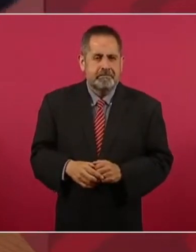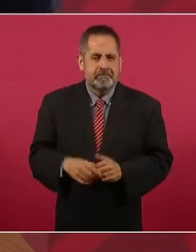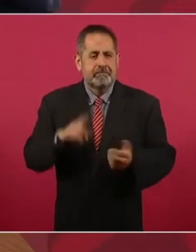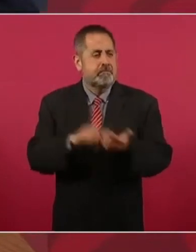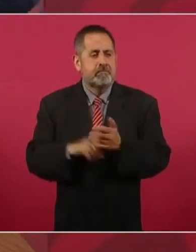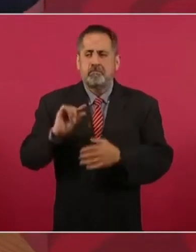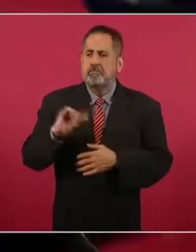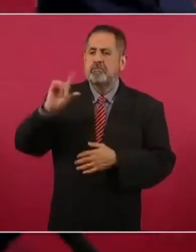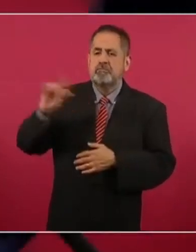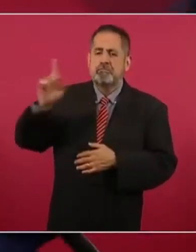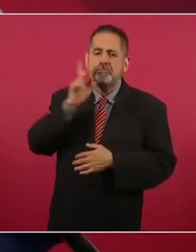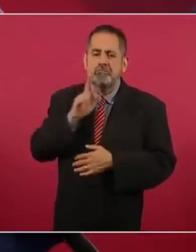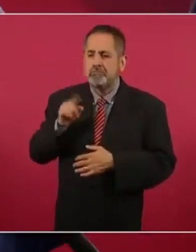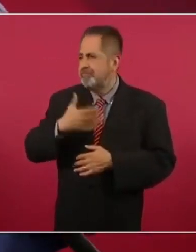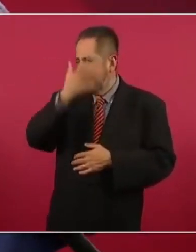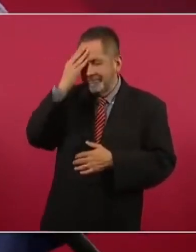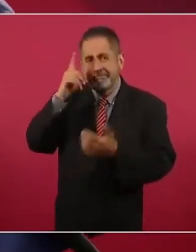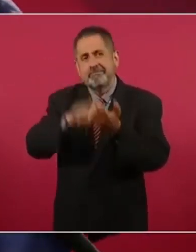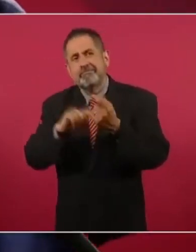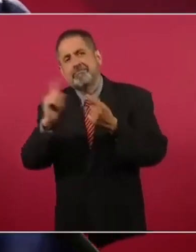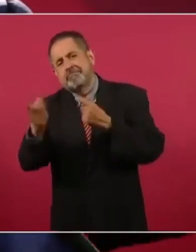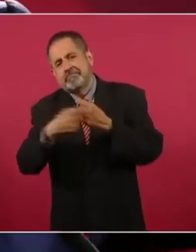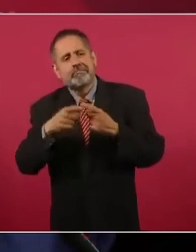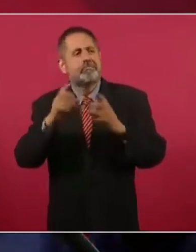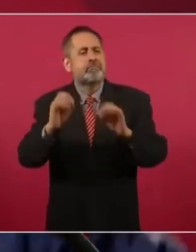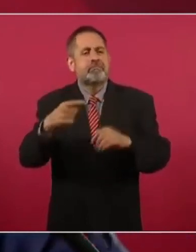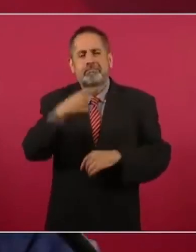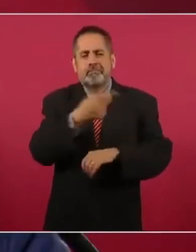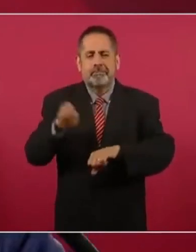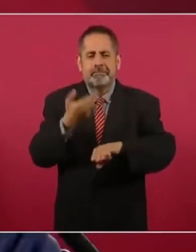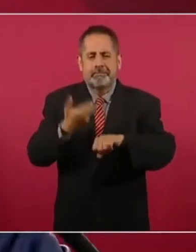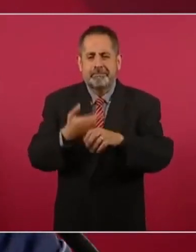funcionarios de Pemex, ni los secretarios de